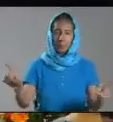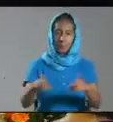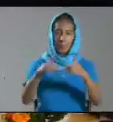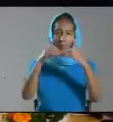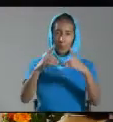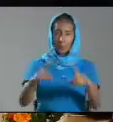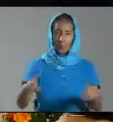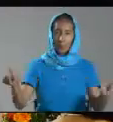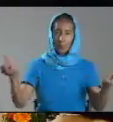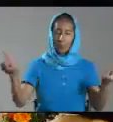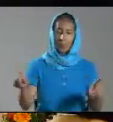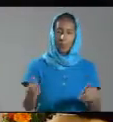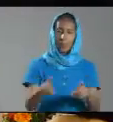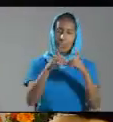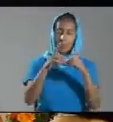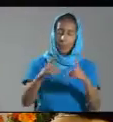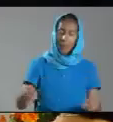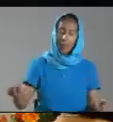Gloria a Dios.